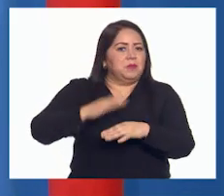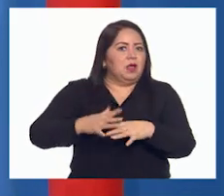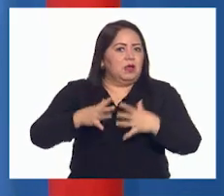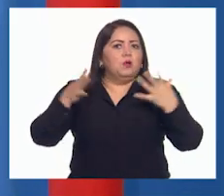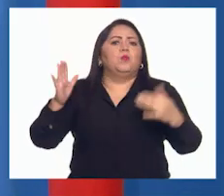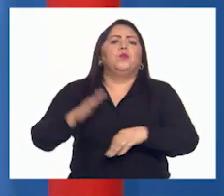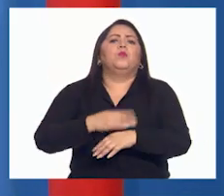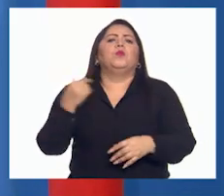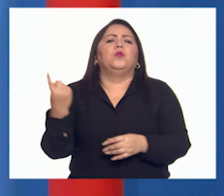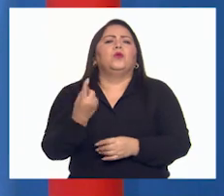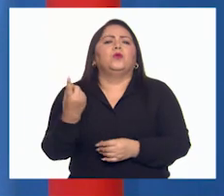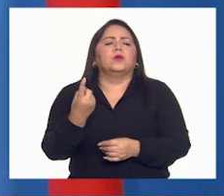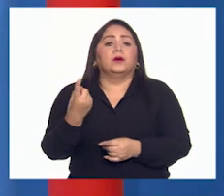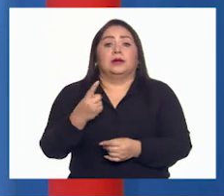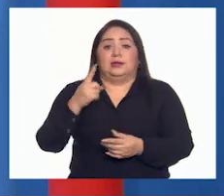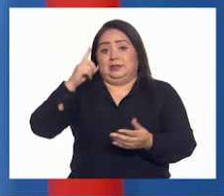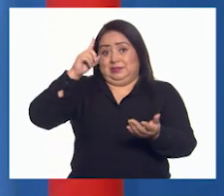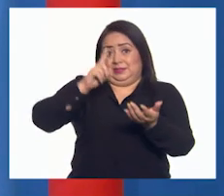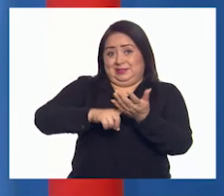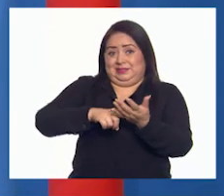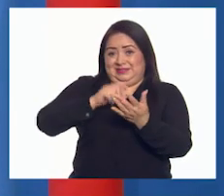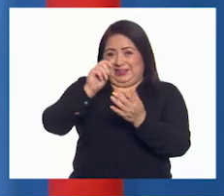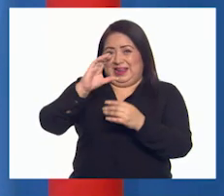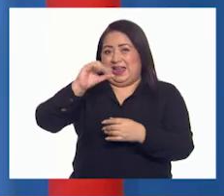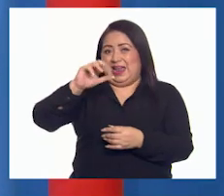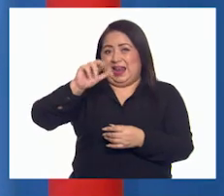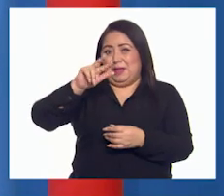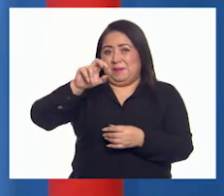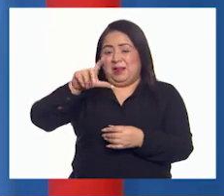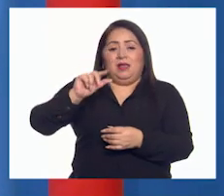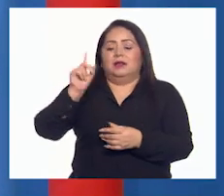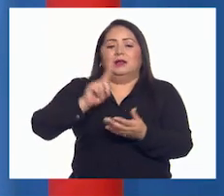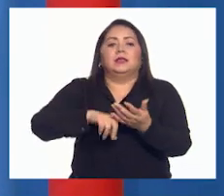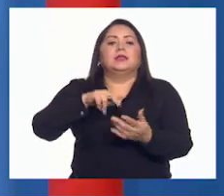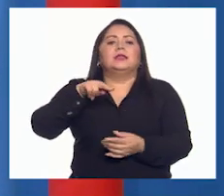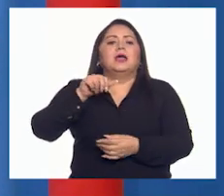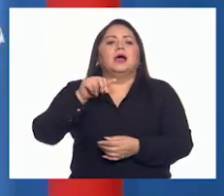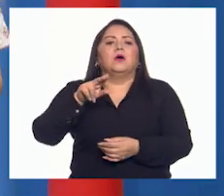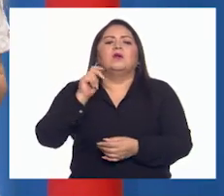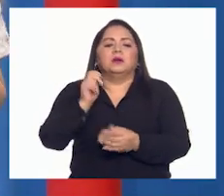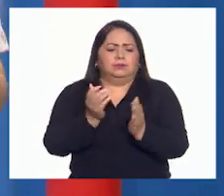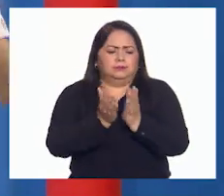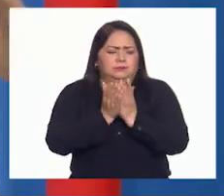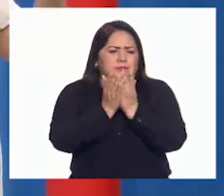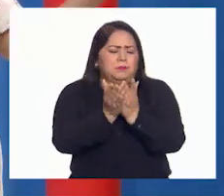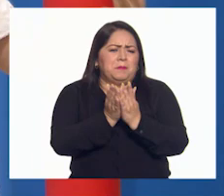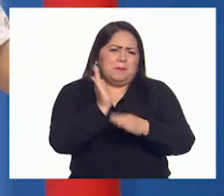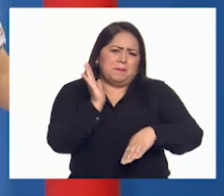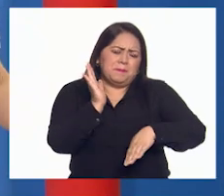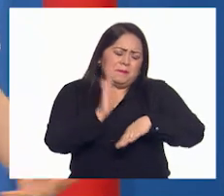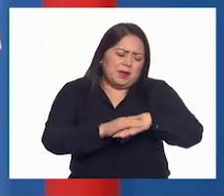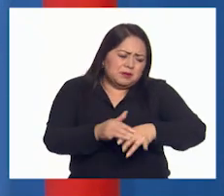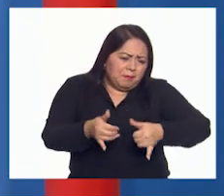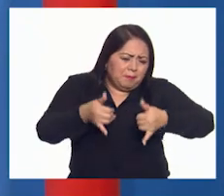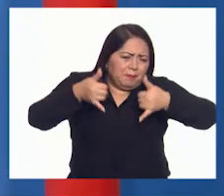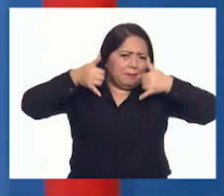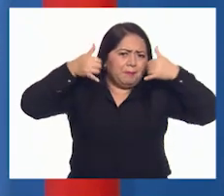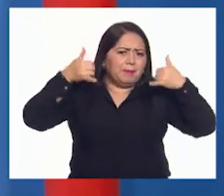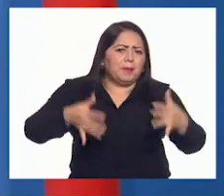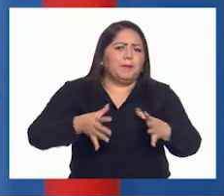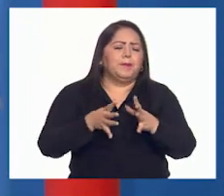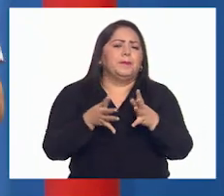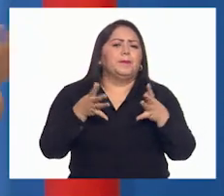que en vez de ser una carabela, era una nao, que eran embarcaciones más pesadas y